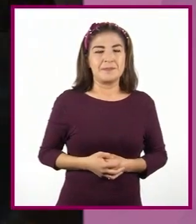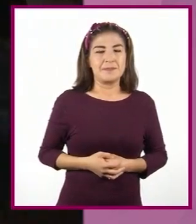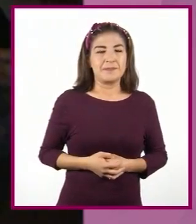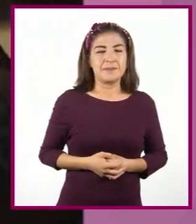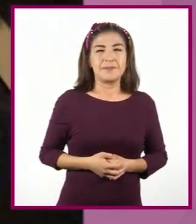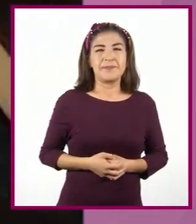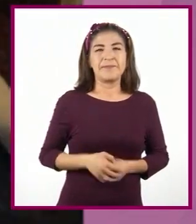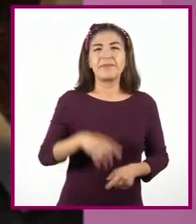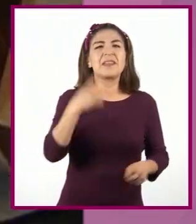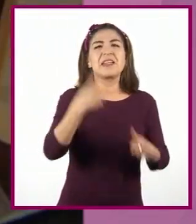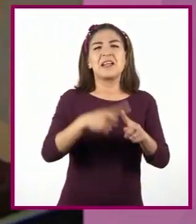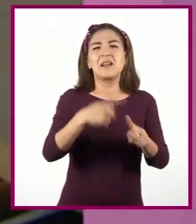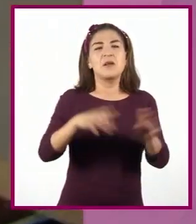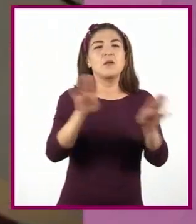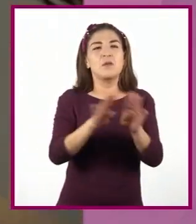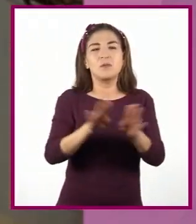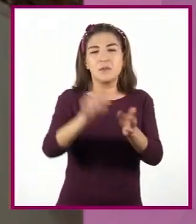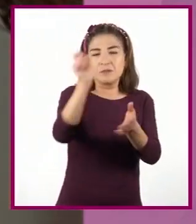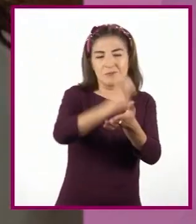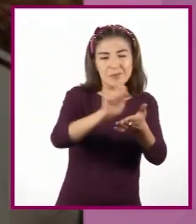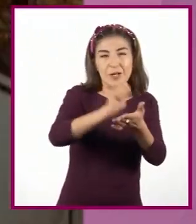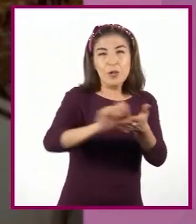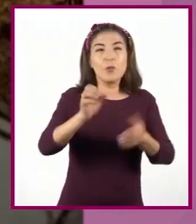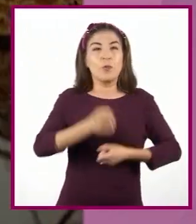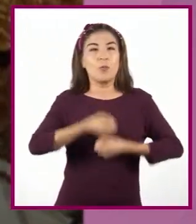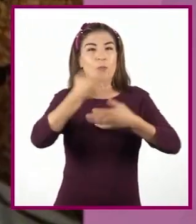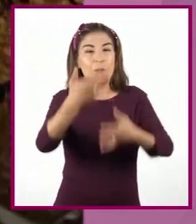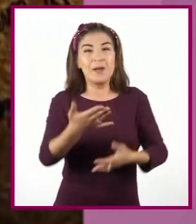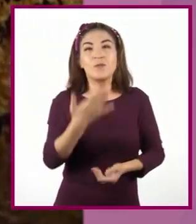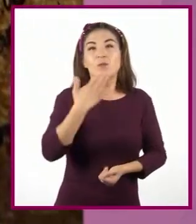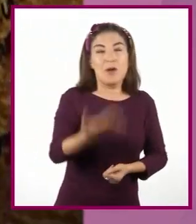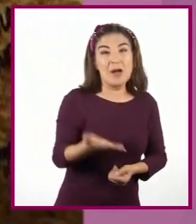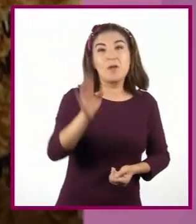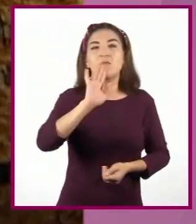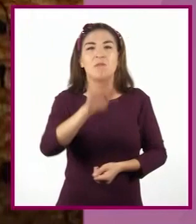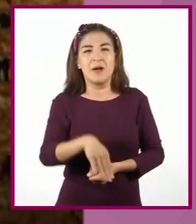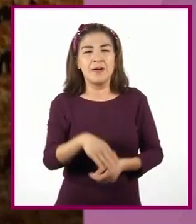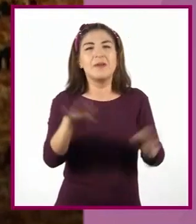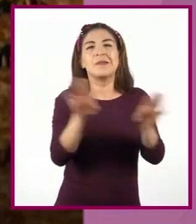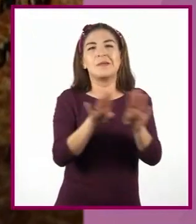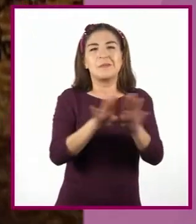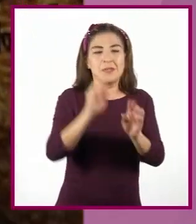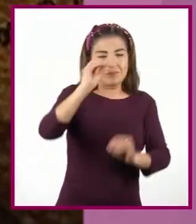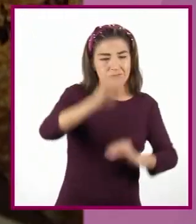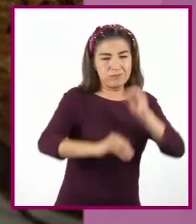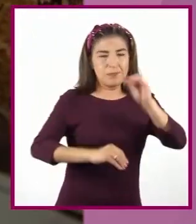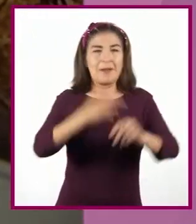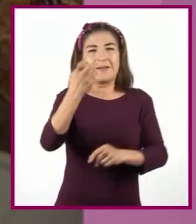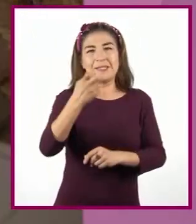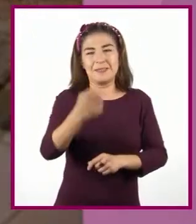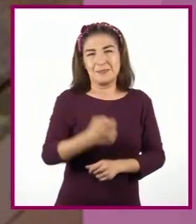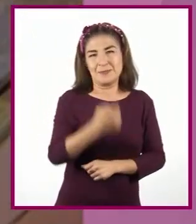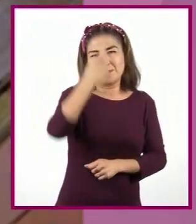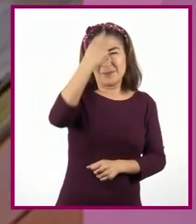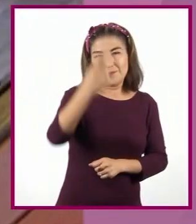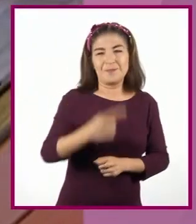Los que echaban a perder un cuento bueno o escribían uno malo, lo enviaban al componedor de cuentos.